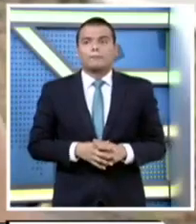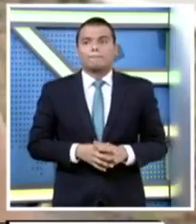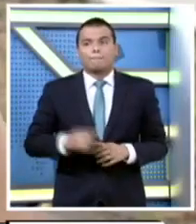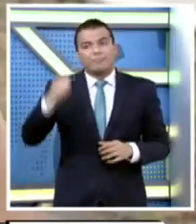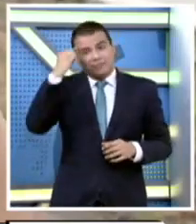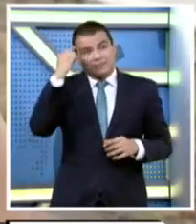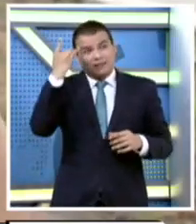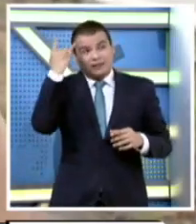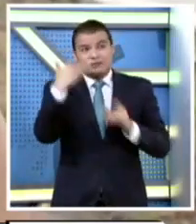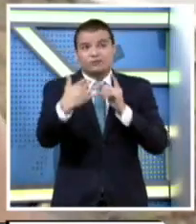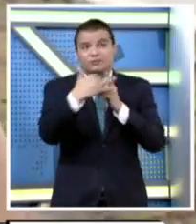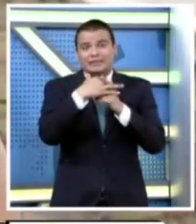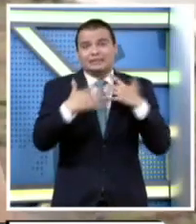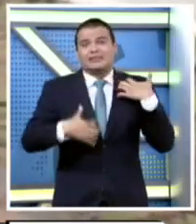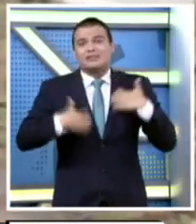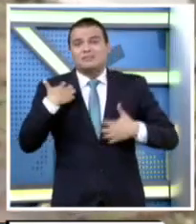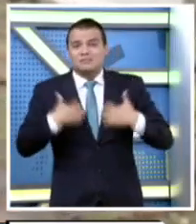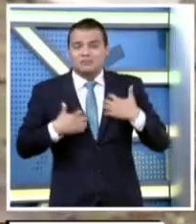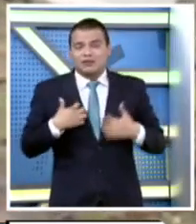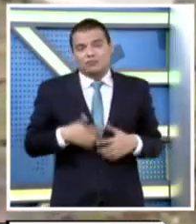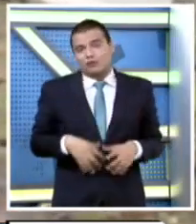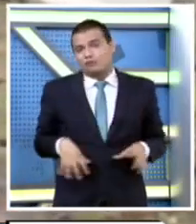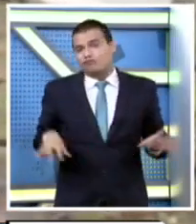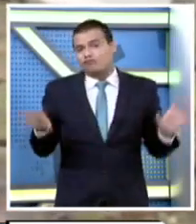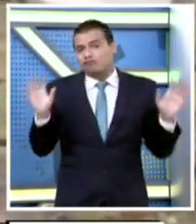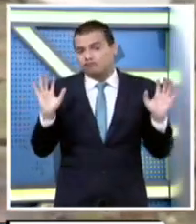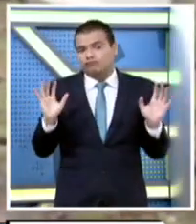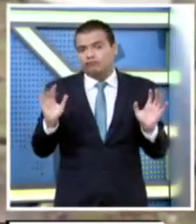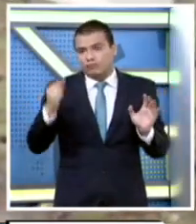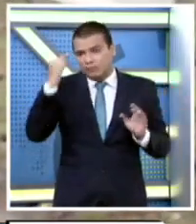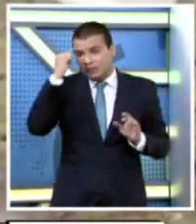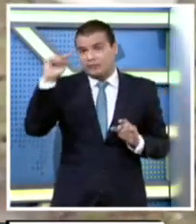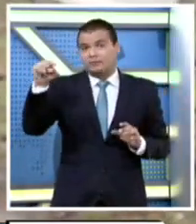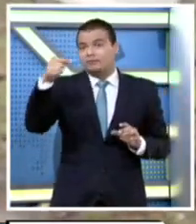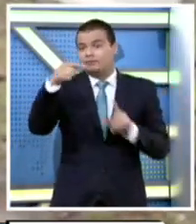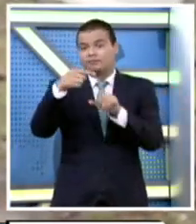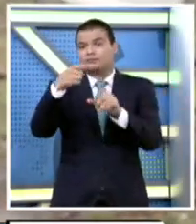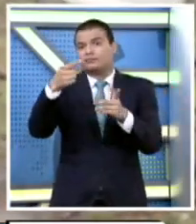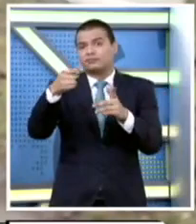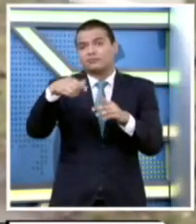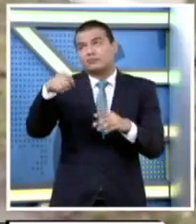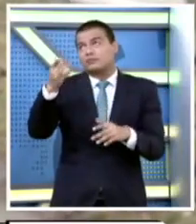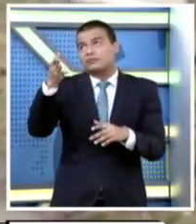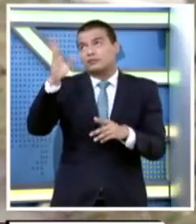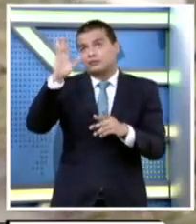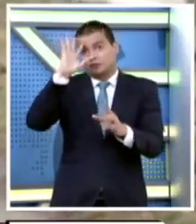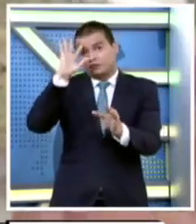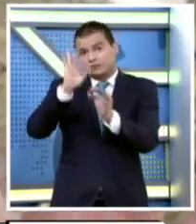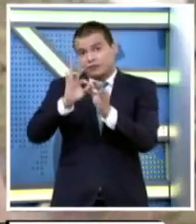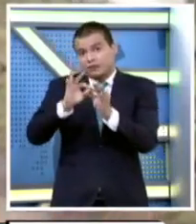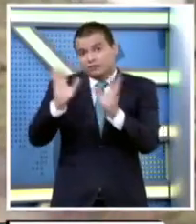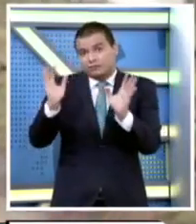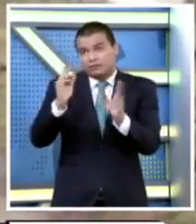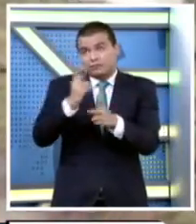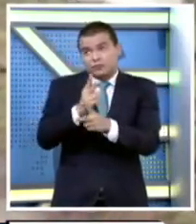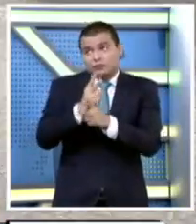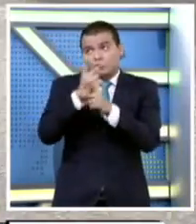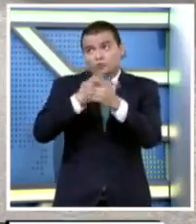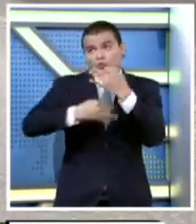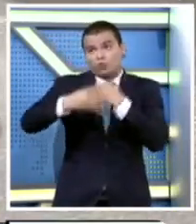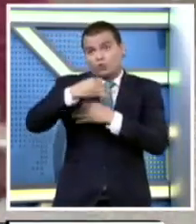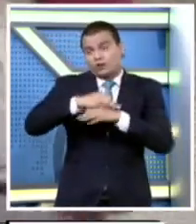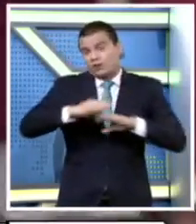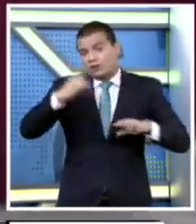la enfermedad, pero hay que, digamos, poner primero también en la mano de Dios y que nos cuide y nos proteja, porque ¿qué vamos a